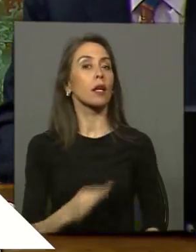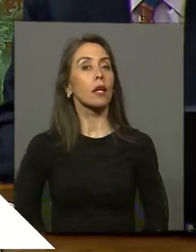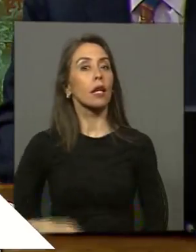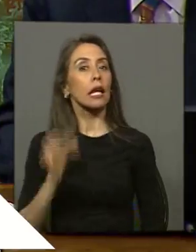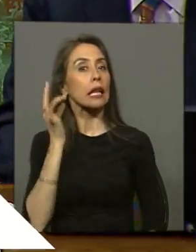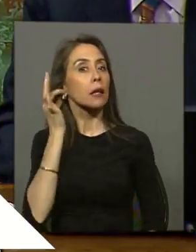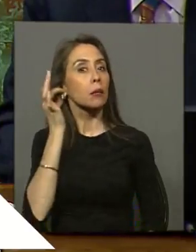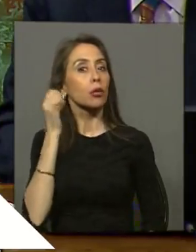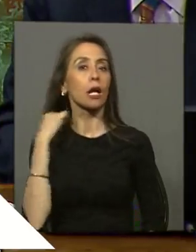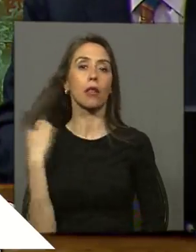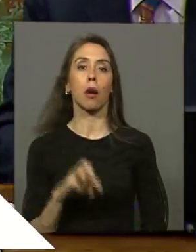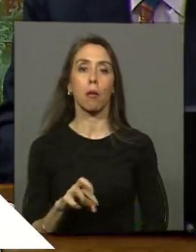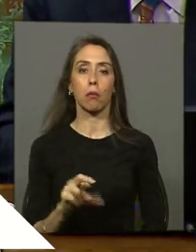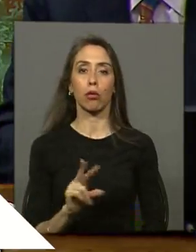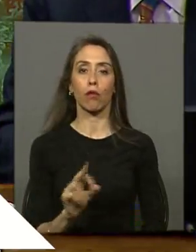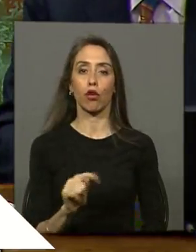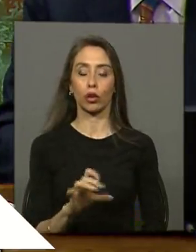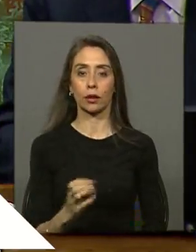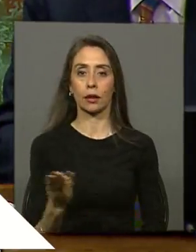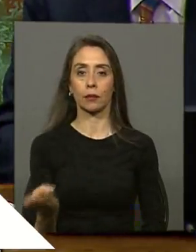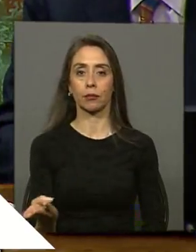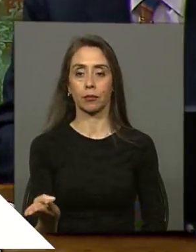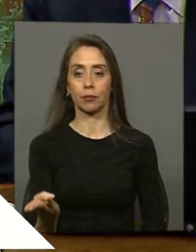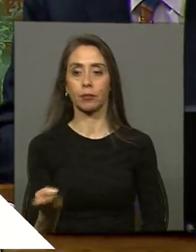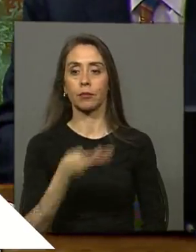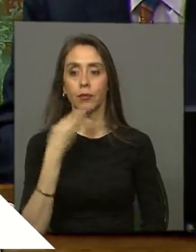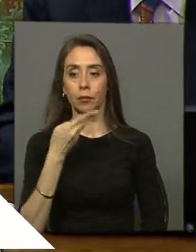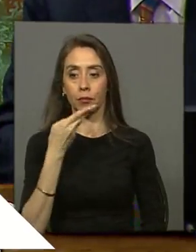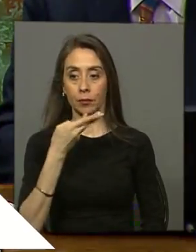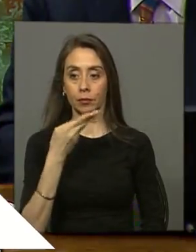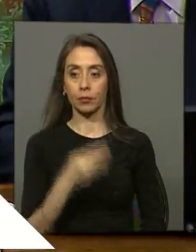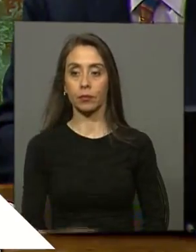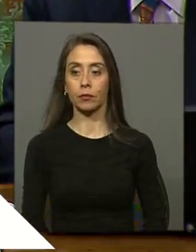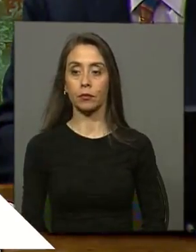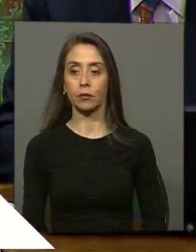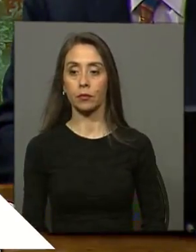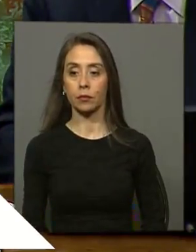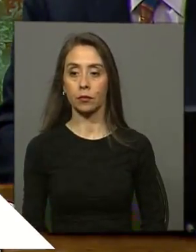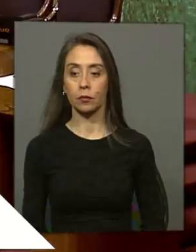Jasna Proboste diputada Proboste tiene usted la palabra